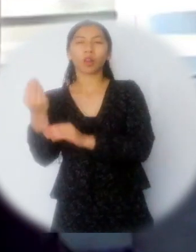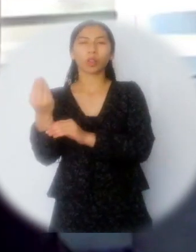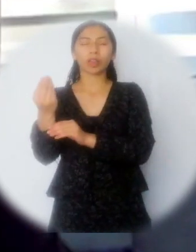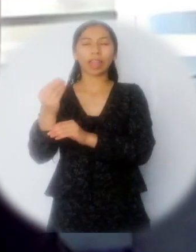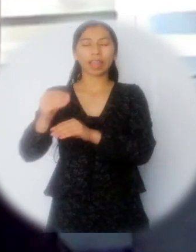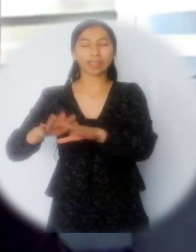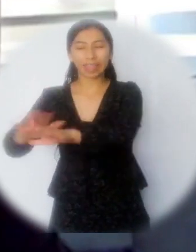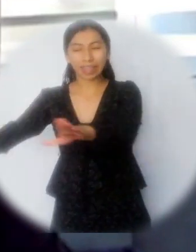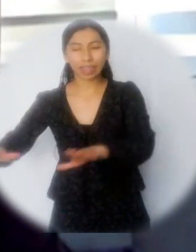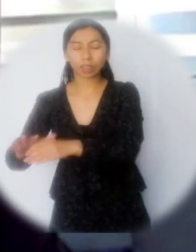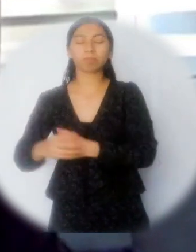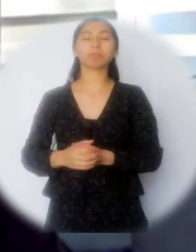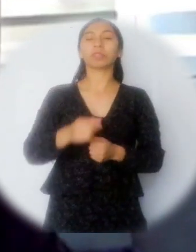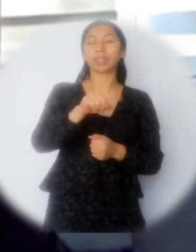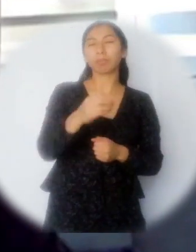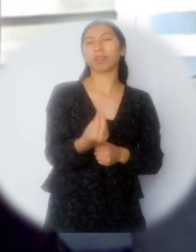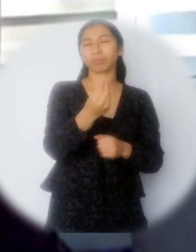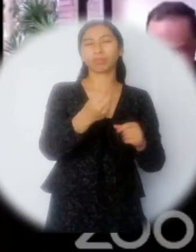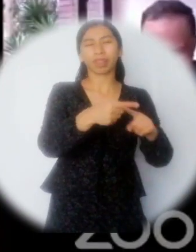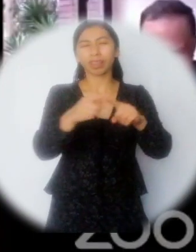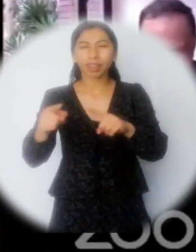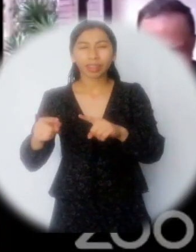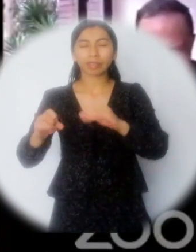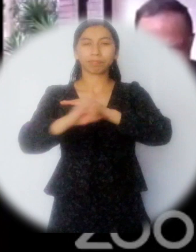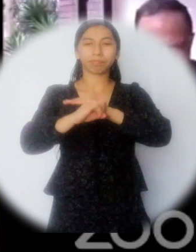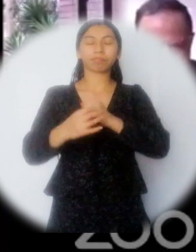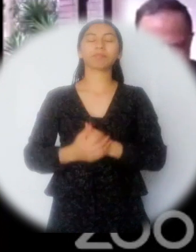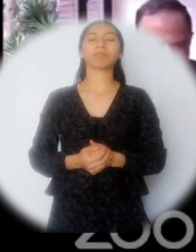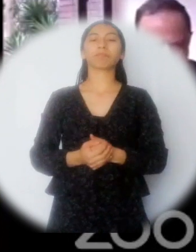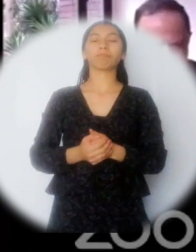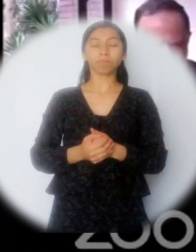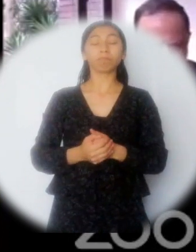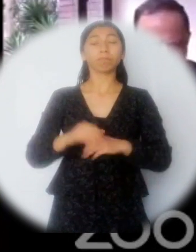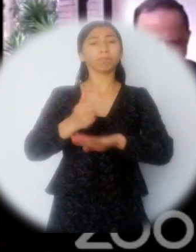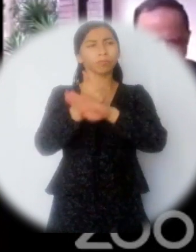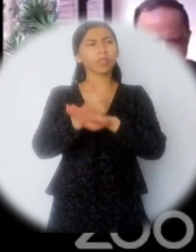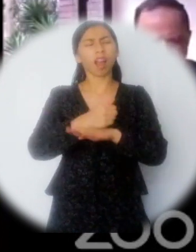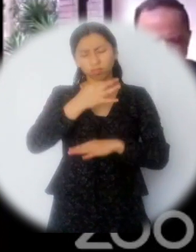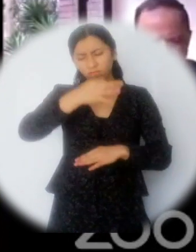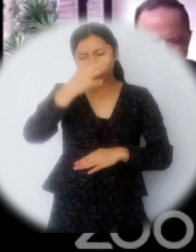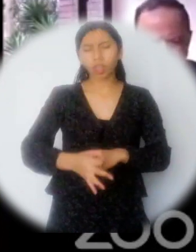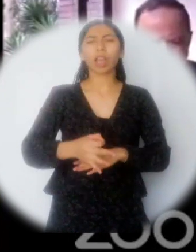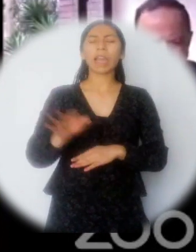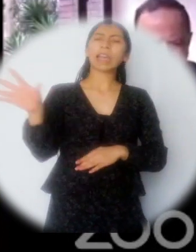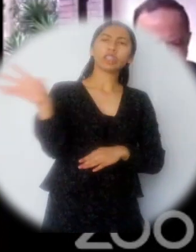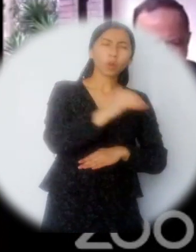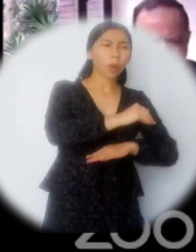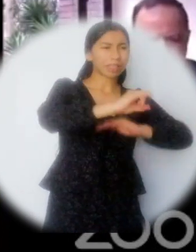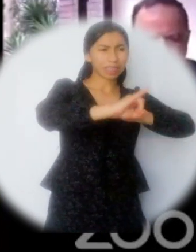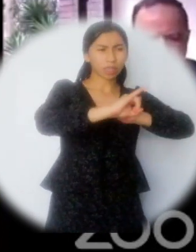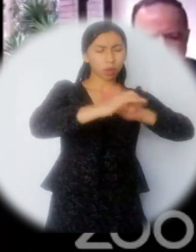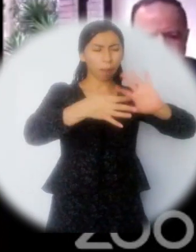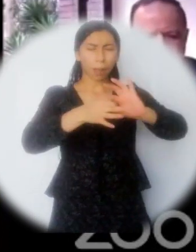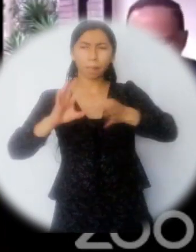escuchando también a la Procuraduría frente a sus proposiciones. El director de la Unidad para las Víctimas aseguró que se está trabajando con todas las entidades para